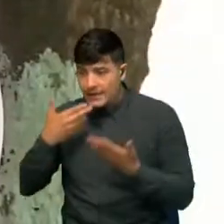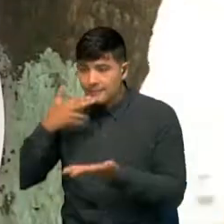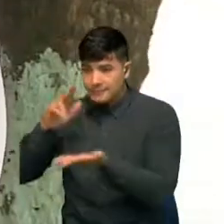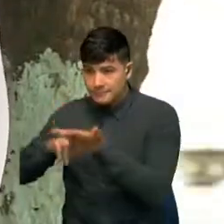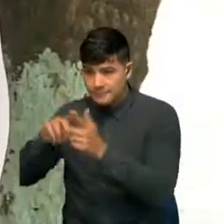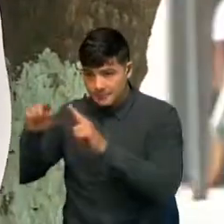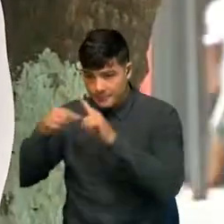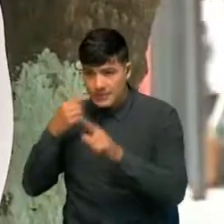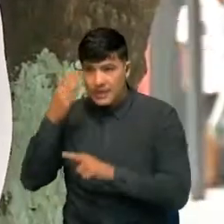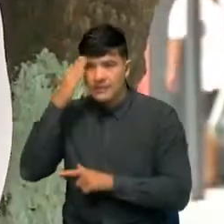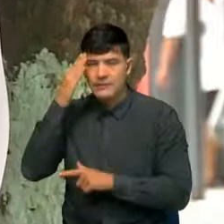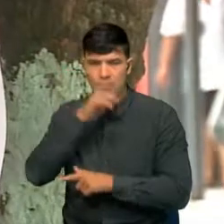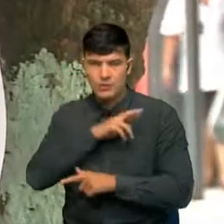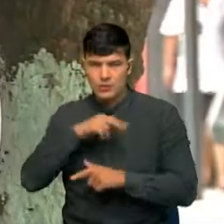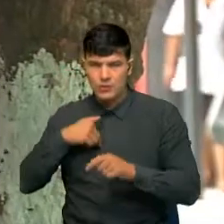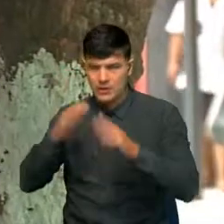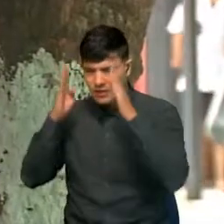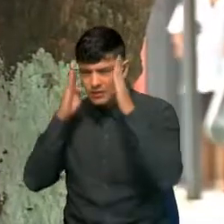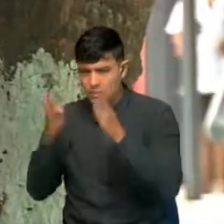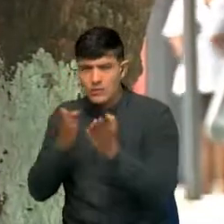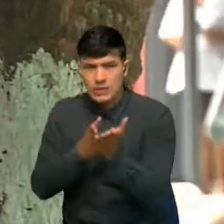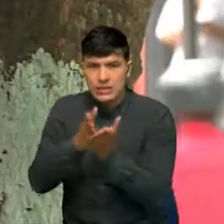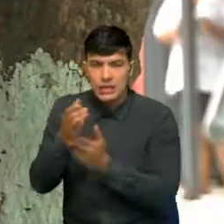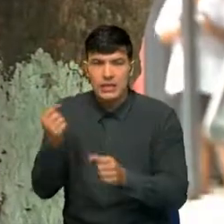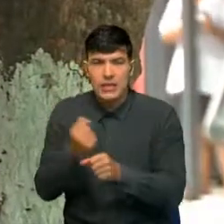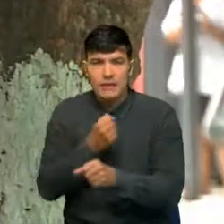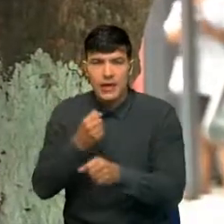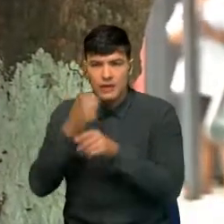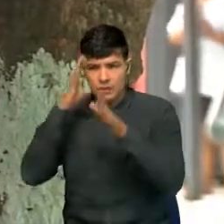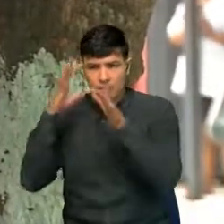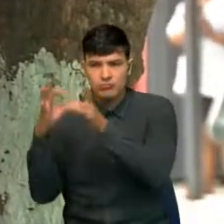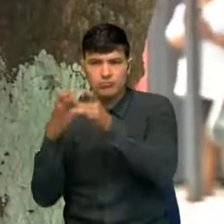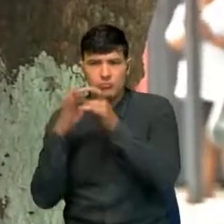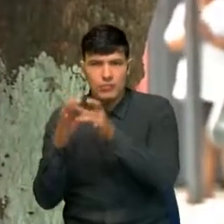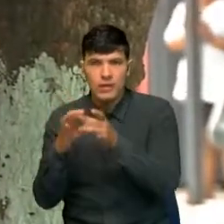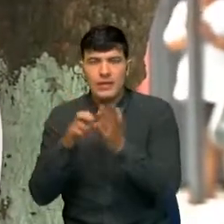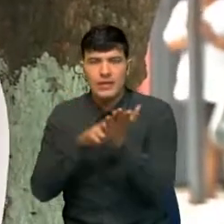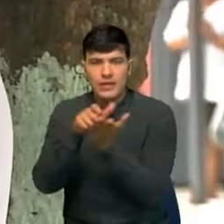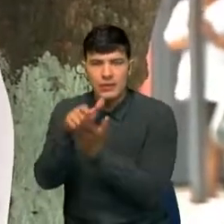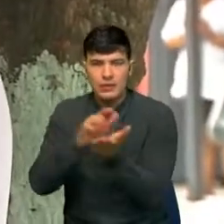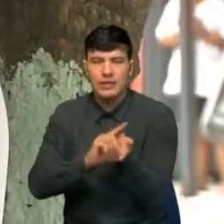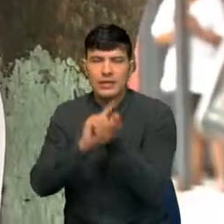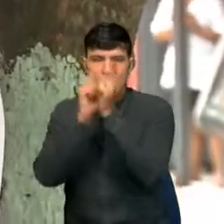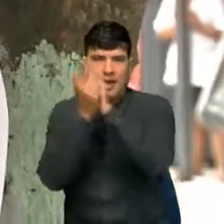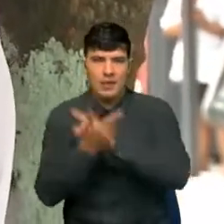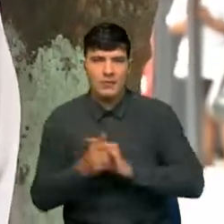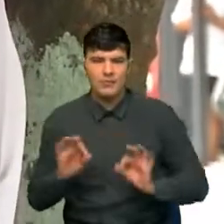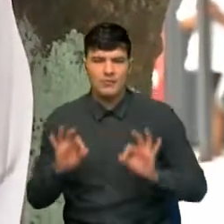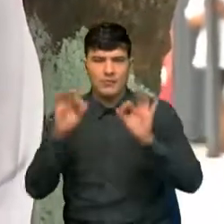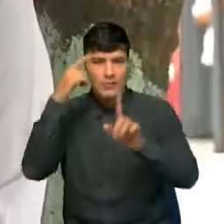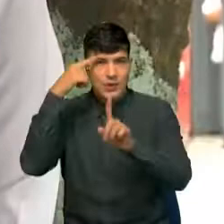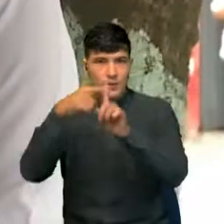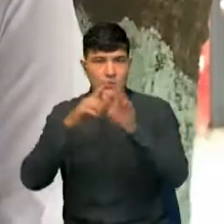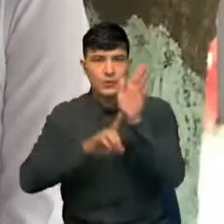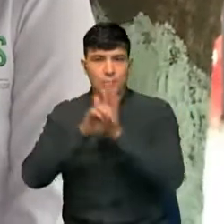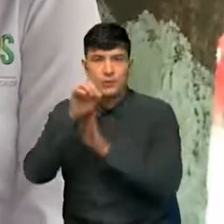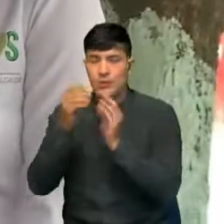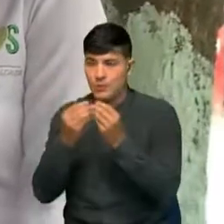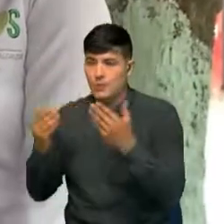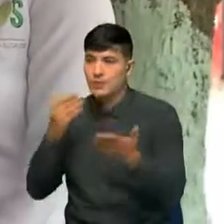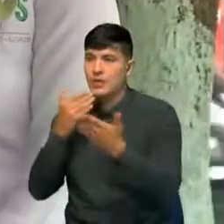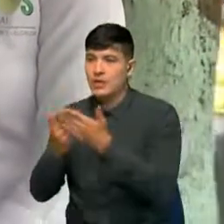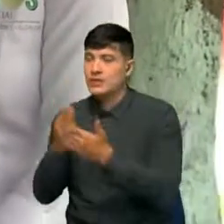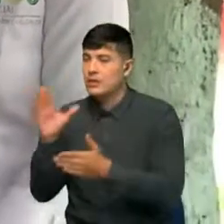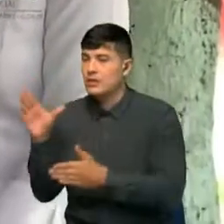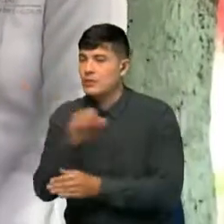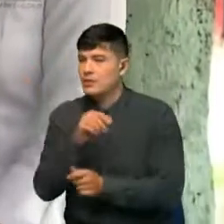forma pues poder seguir trabajando de la mano y lograr que Girón siga su transformación. Pues muchísimas gracias a usted y a todos los funcionarios de